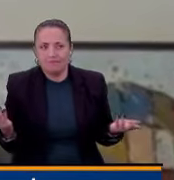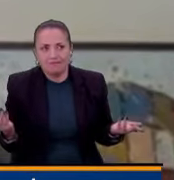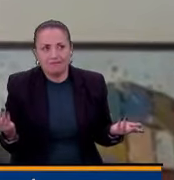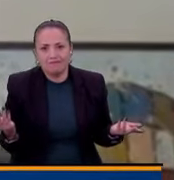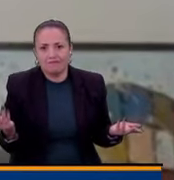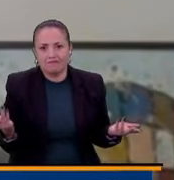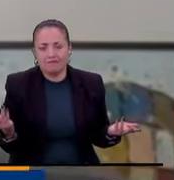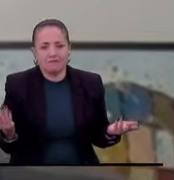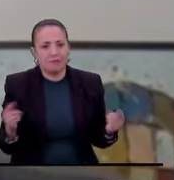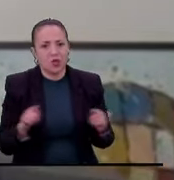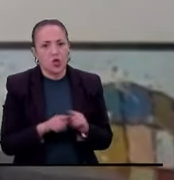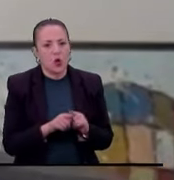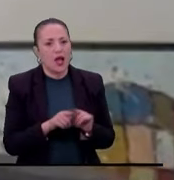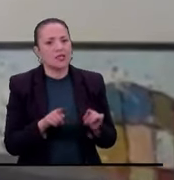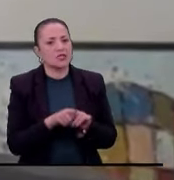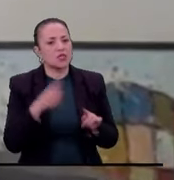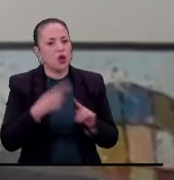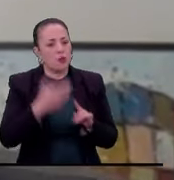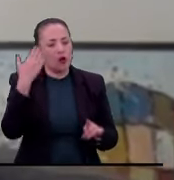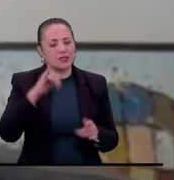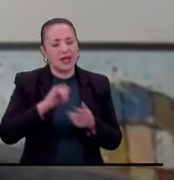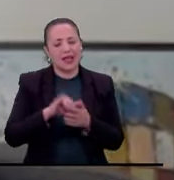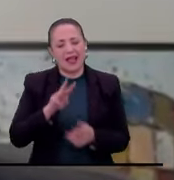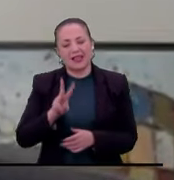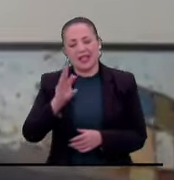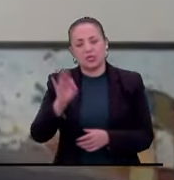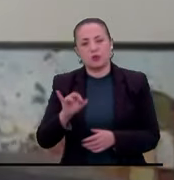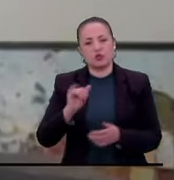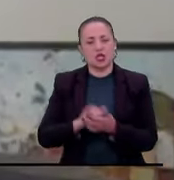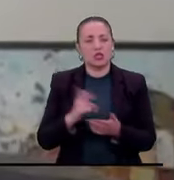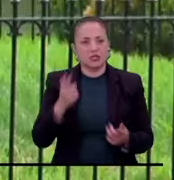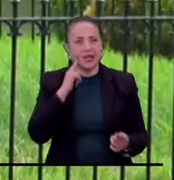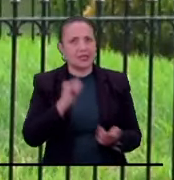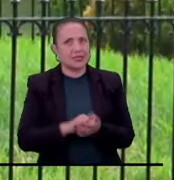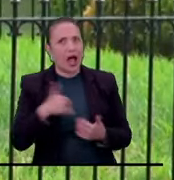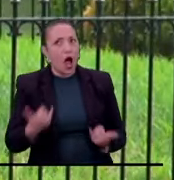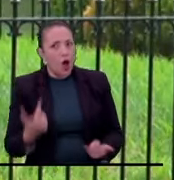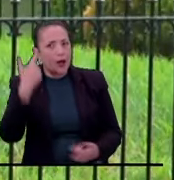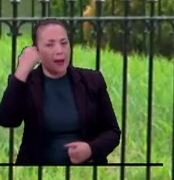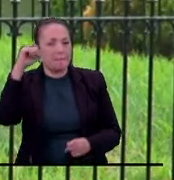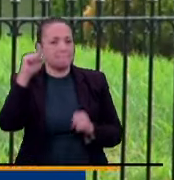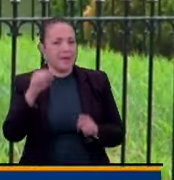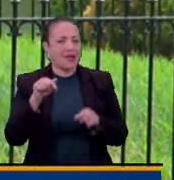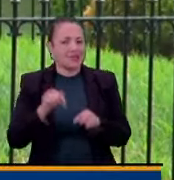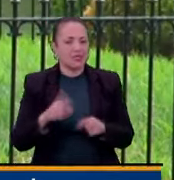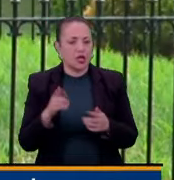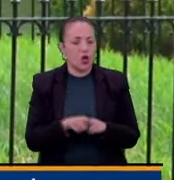más en línea con ese potencial de 3%, ¿no? Que es al final del día lo que nos preocupa.